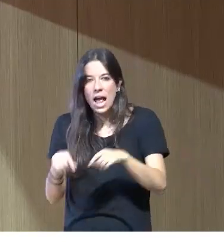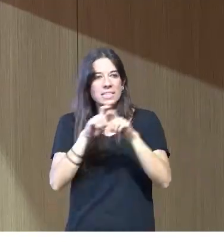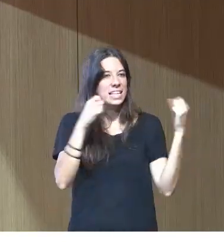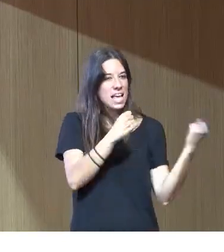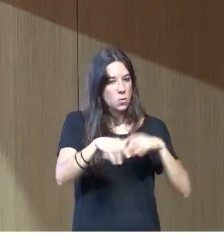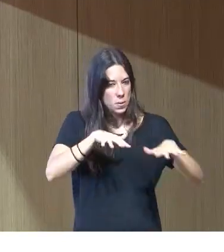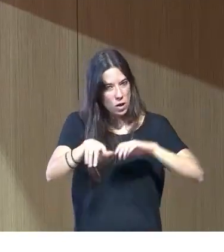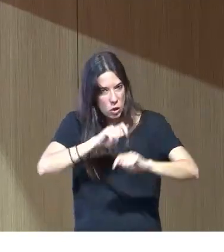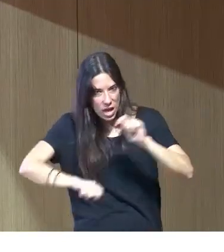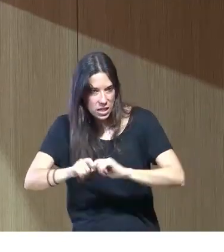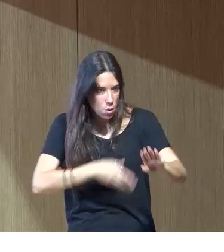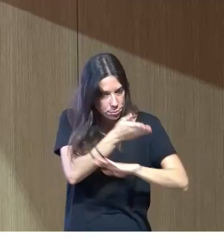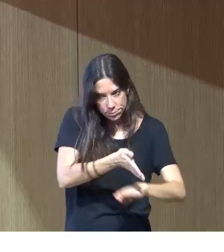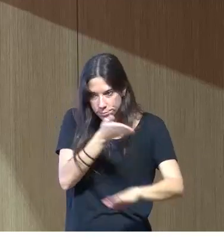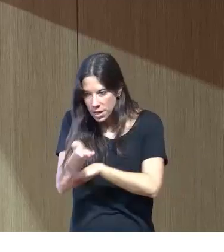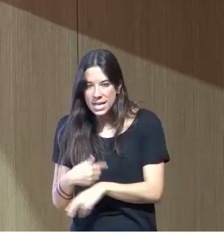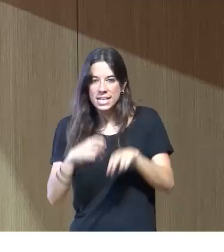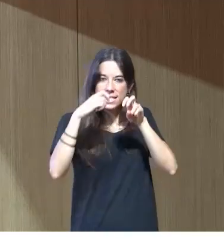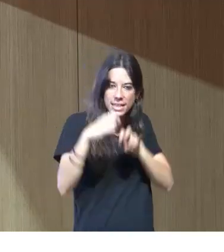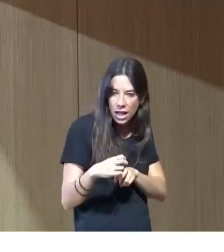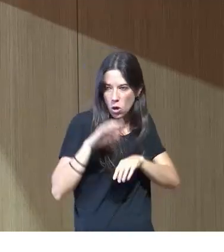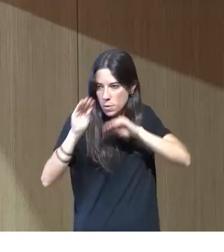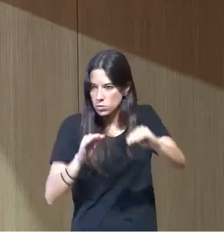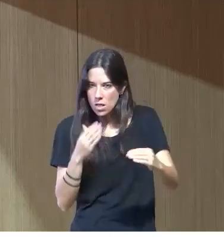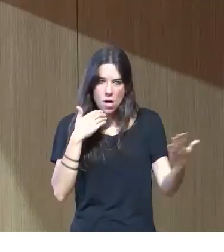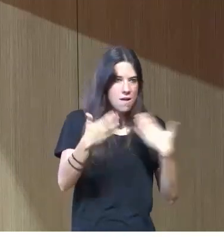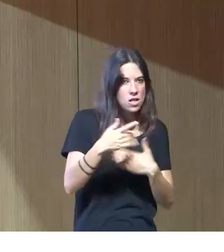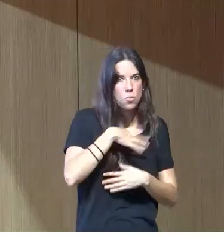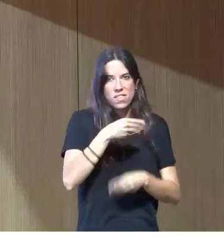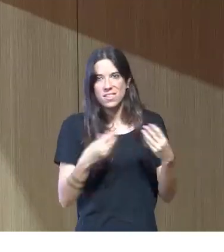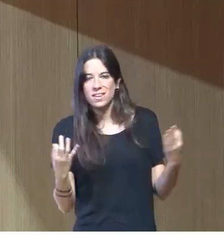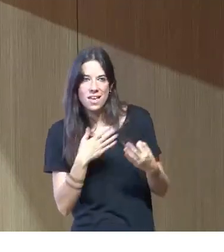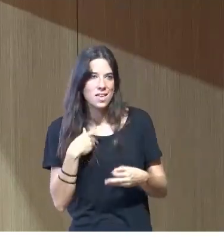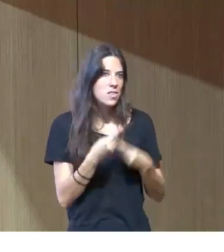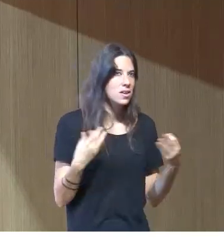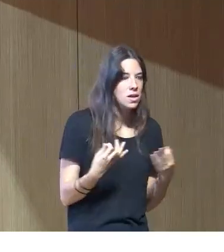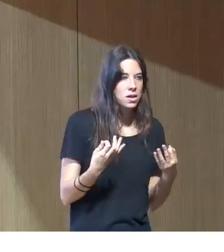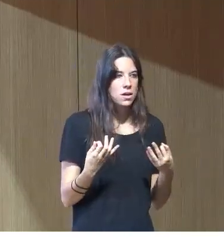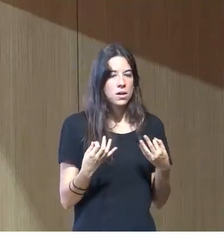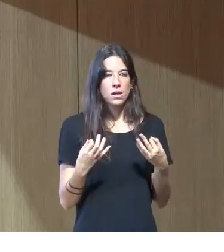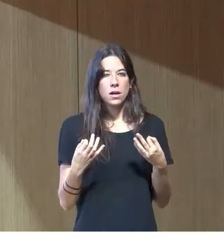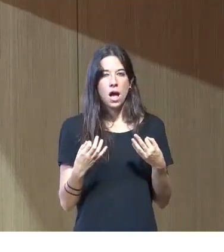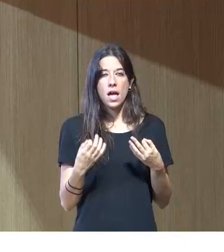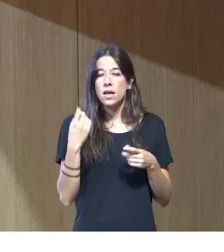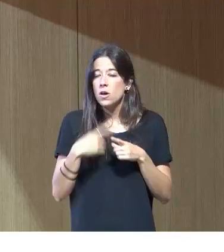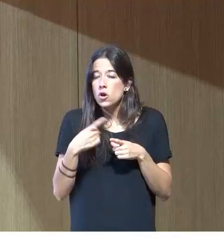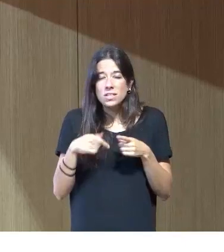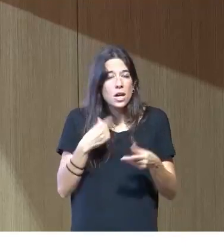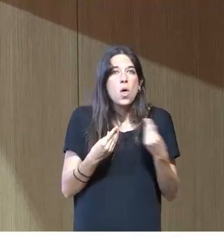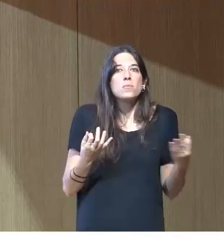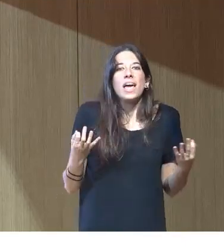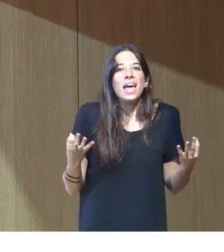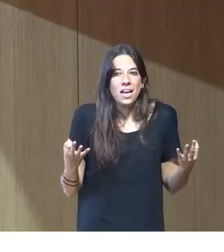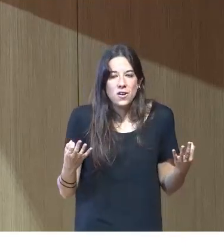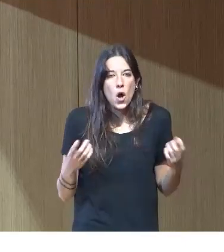sentá en ellas preguntándonos qué queremos hacer qué podemos hacer Qué es lo que no estamos haciendo siendo muy críticos